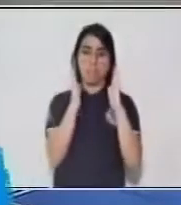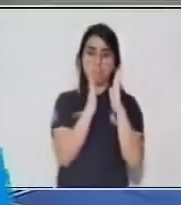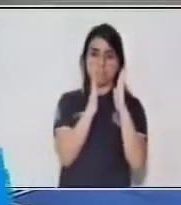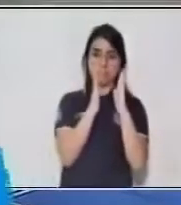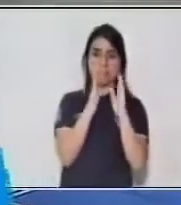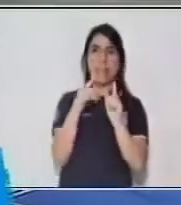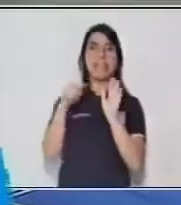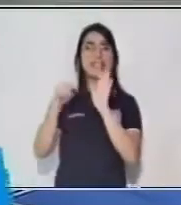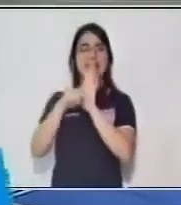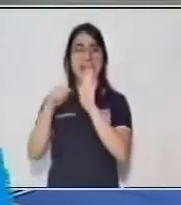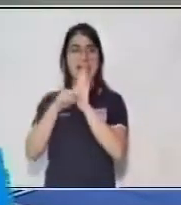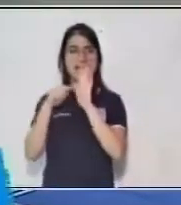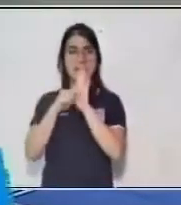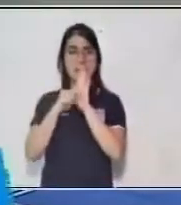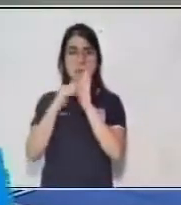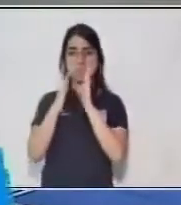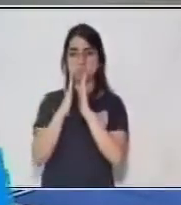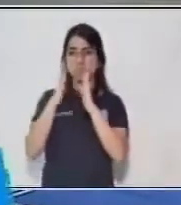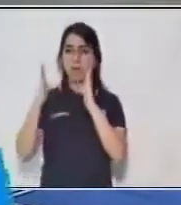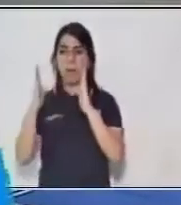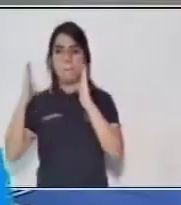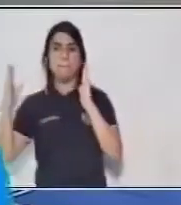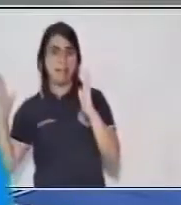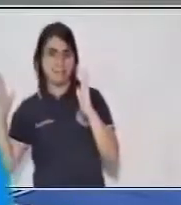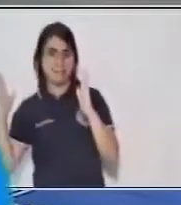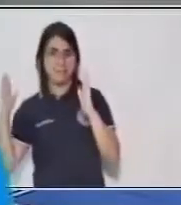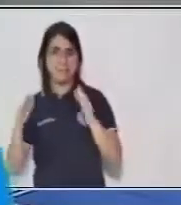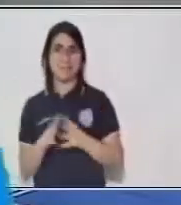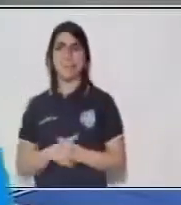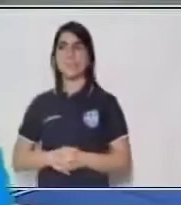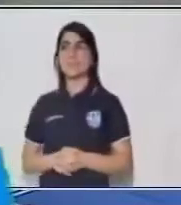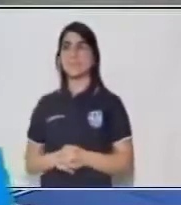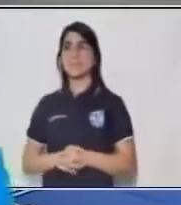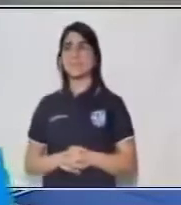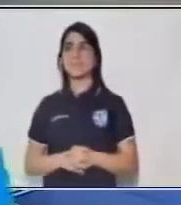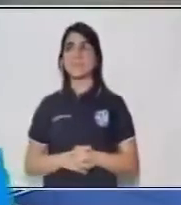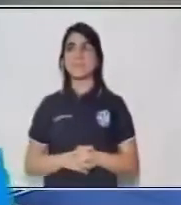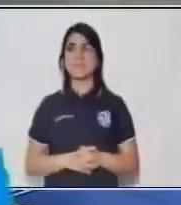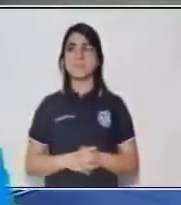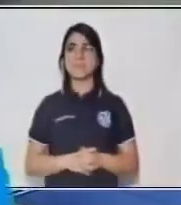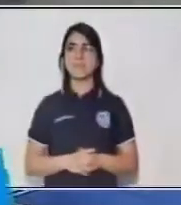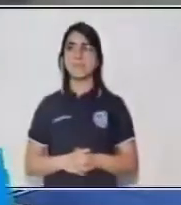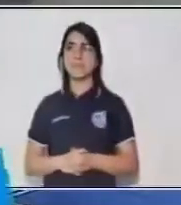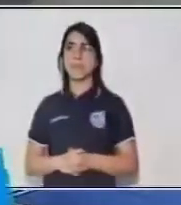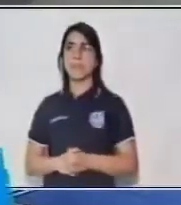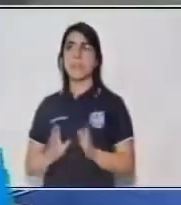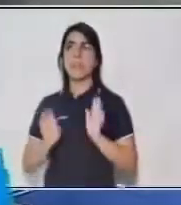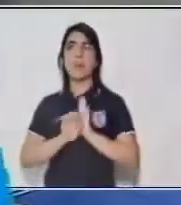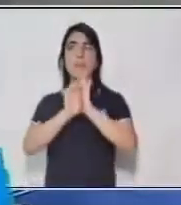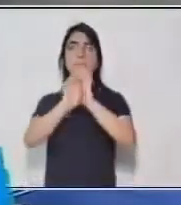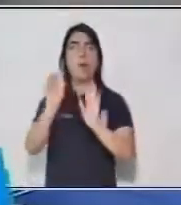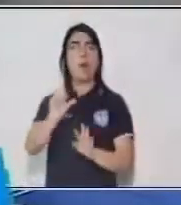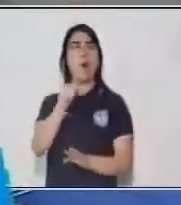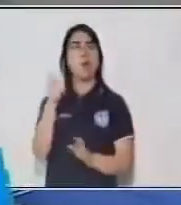menor a 1, pero es mayor a 0, o sea, cuando es una fracción. Vamos a tener este ejemplo.